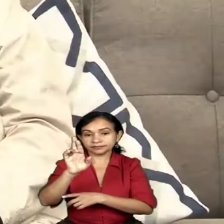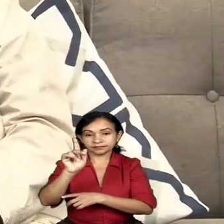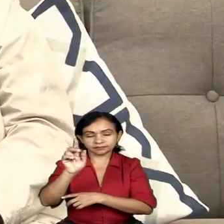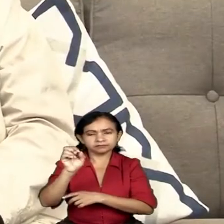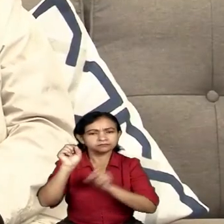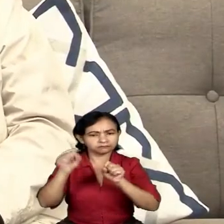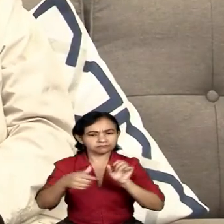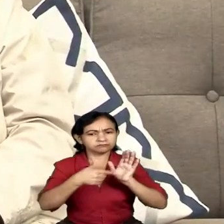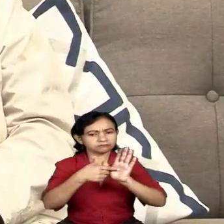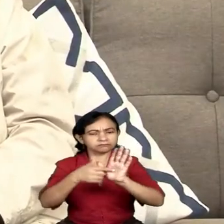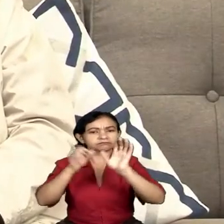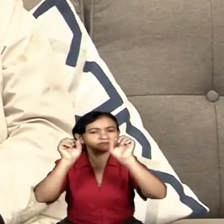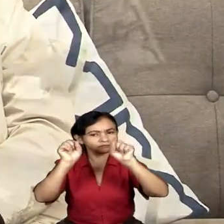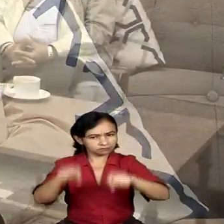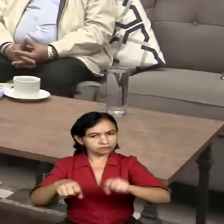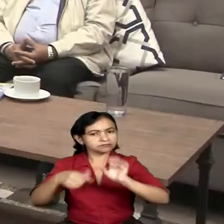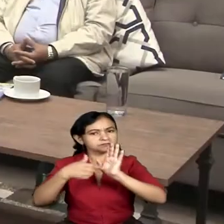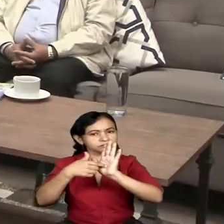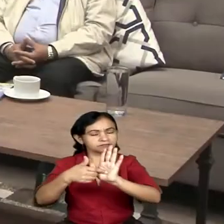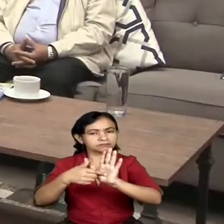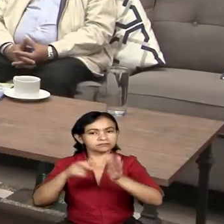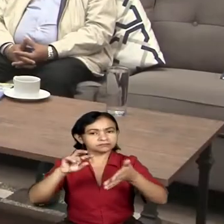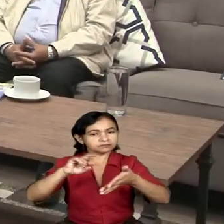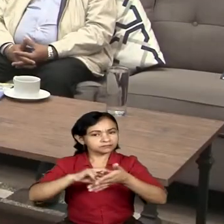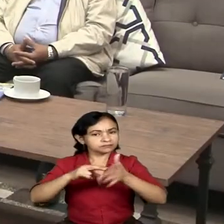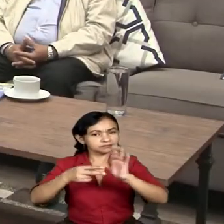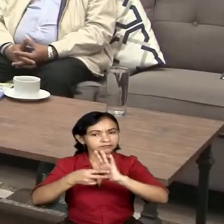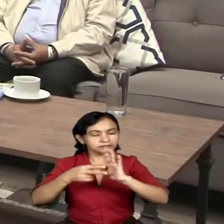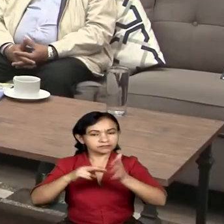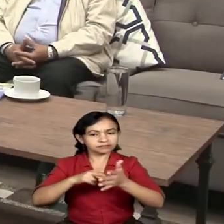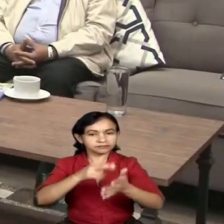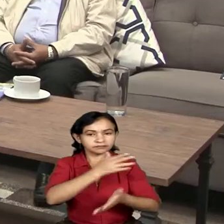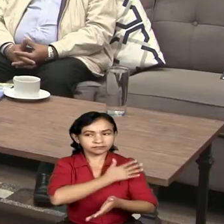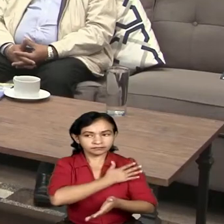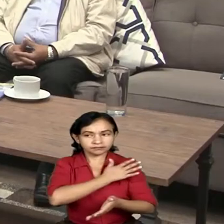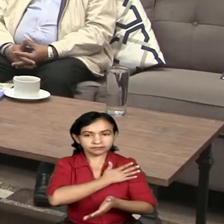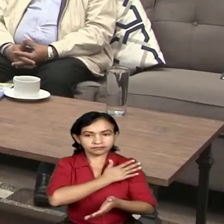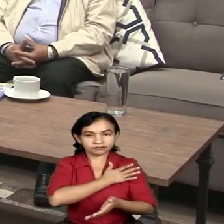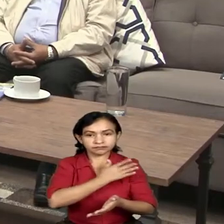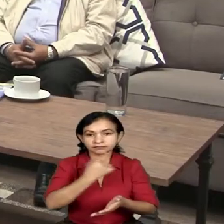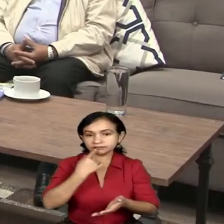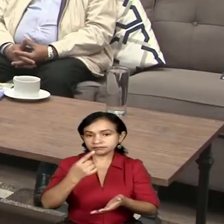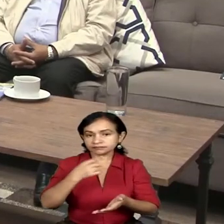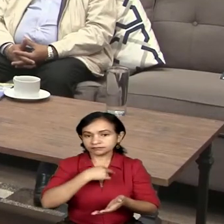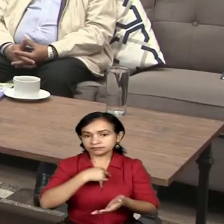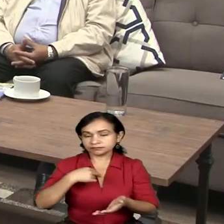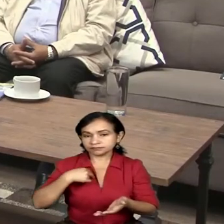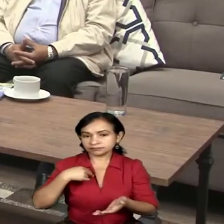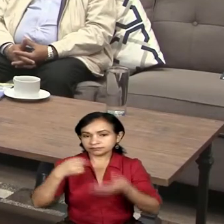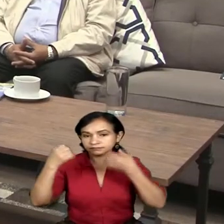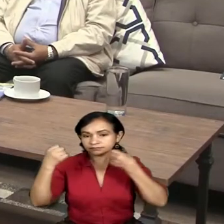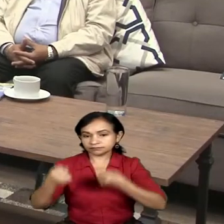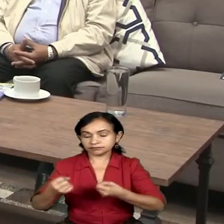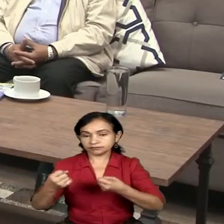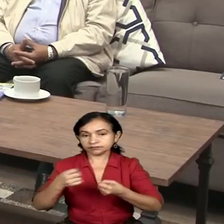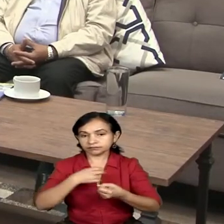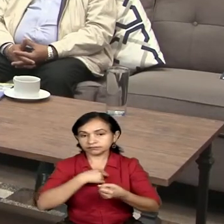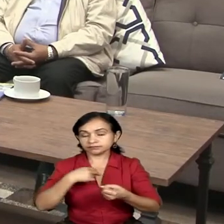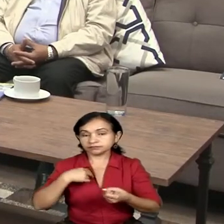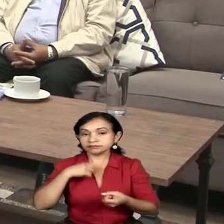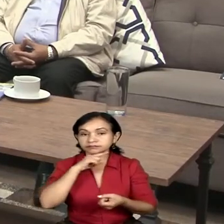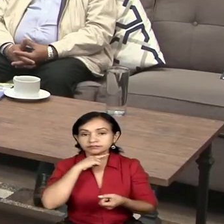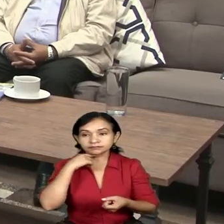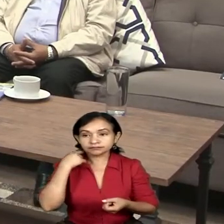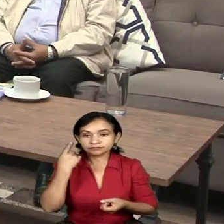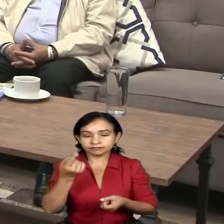derrotar. Precisamente, ¿qué significa para la dictadura somocista este hecho de Rigoberto? Porque bien es cierto que